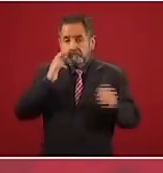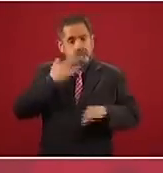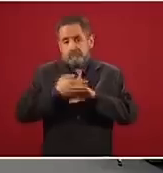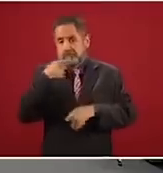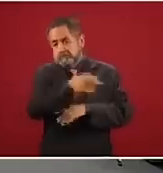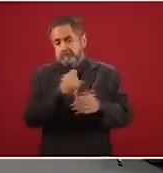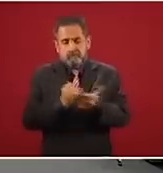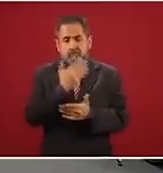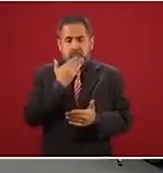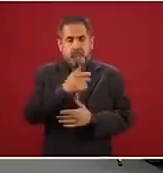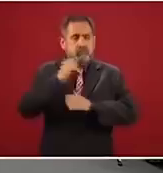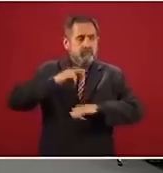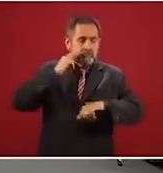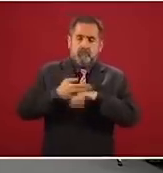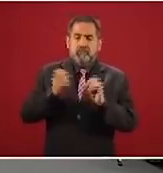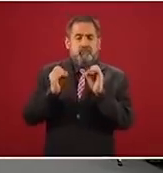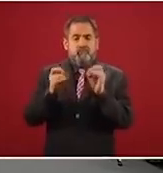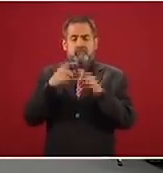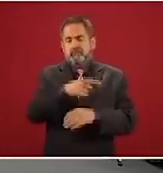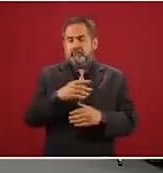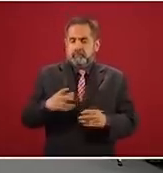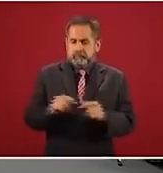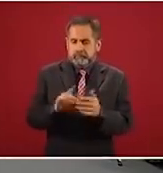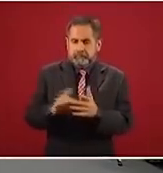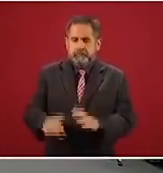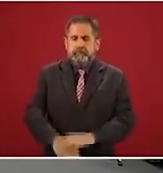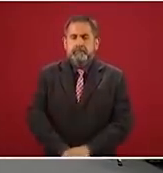delegada, con la nueva titular de la oficina de representación. Gracias.